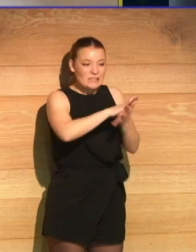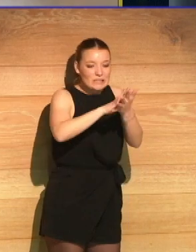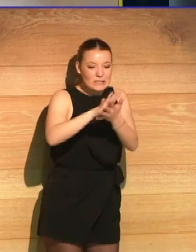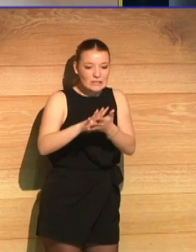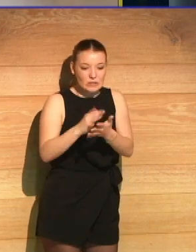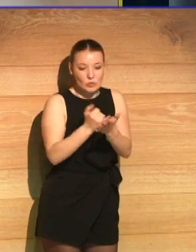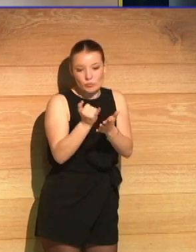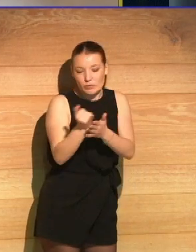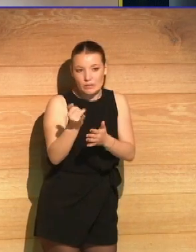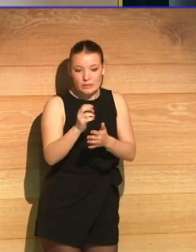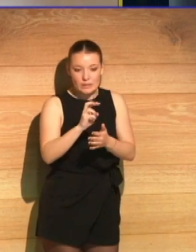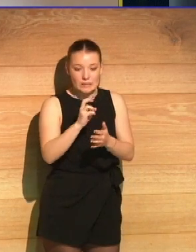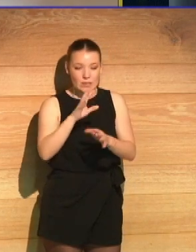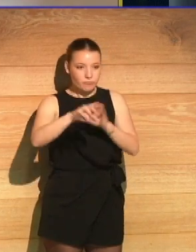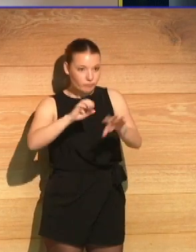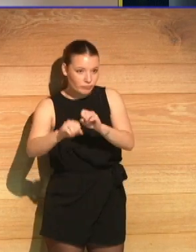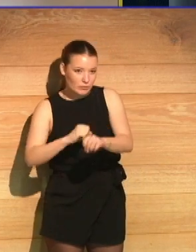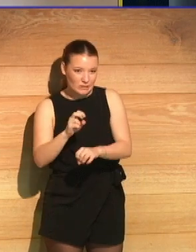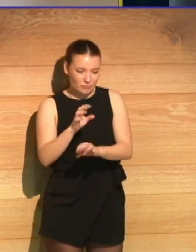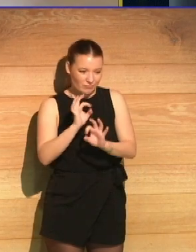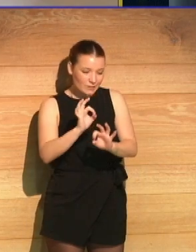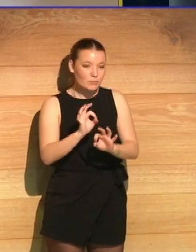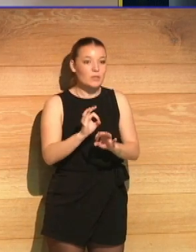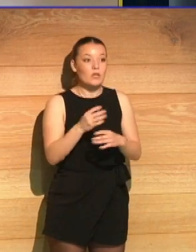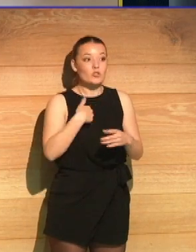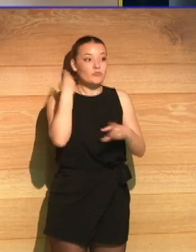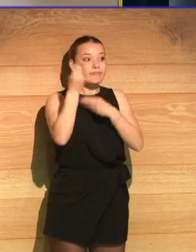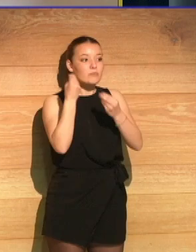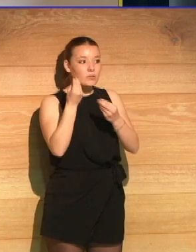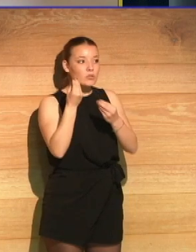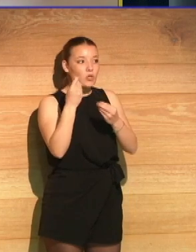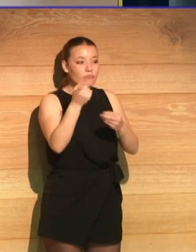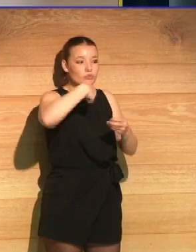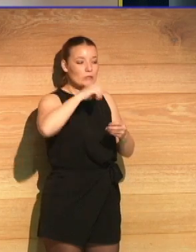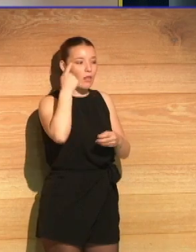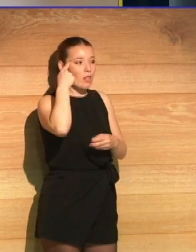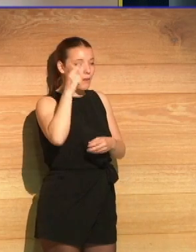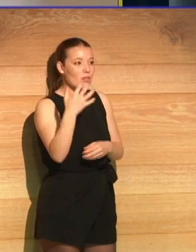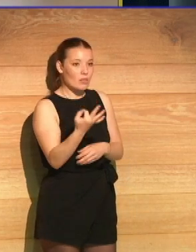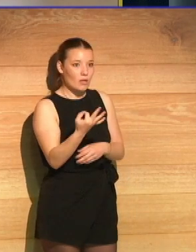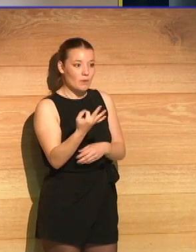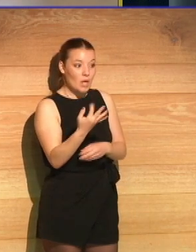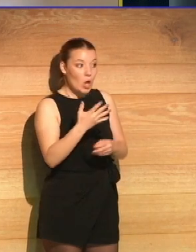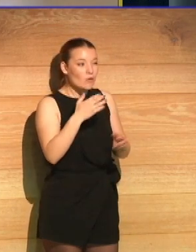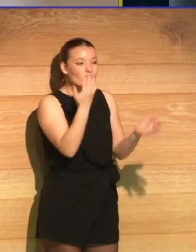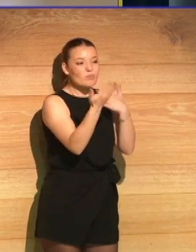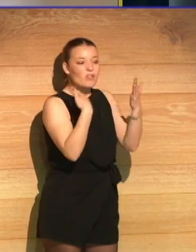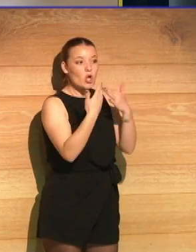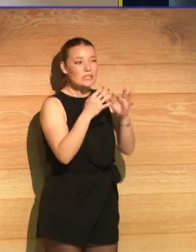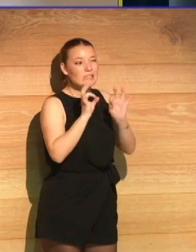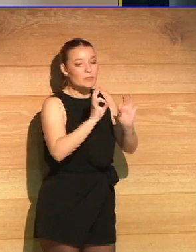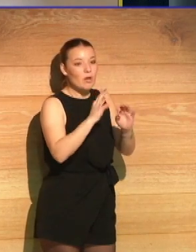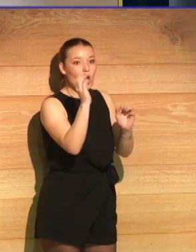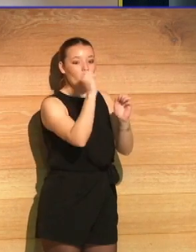manera también una línea muy clara. Yo creo que en cualquier caso lo que tenemos que ser conscientes es que esta conversación no creo que sea geológica, que evidentemente tiene una